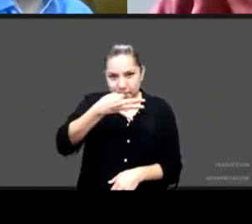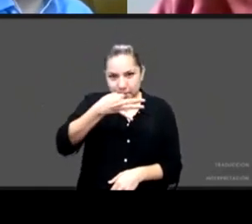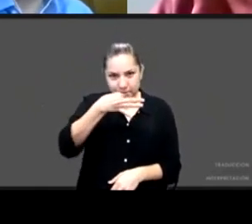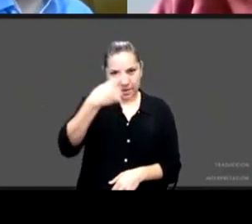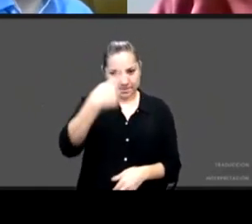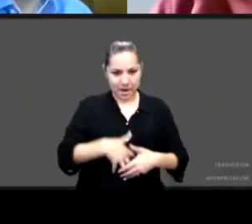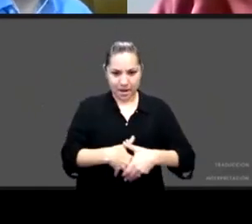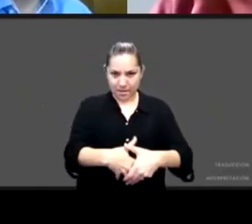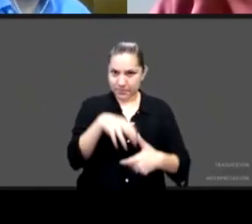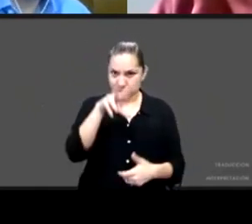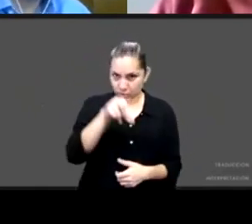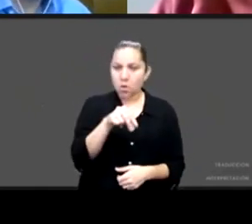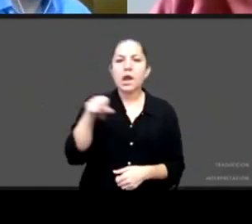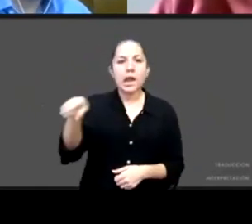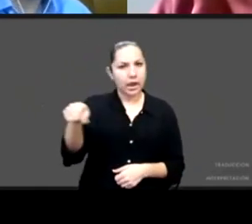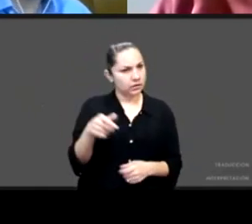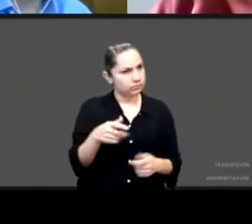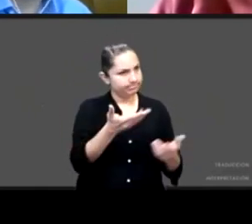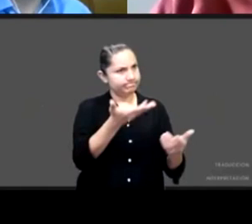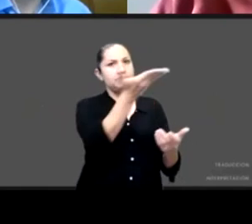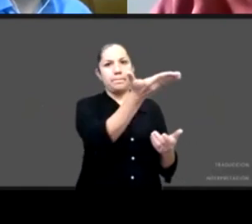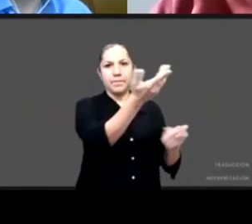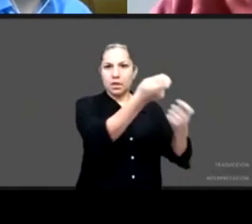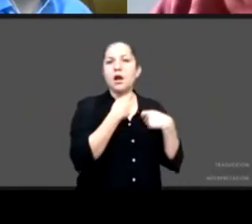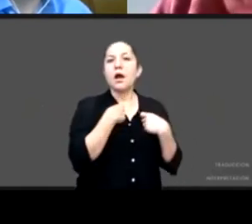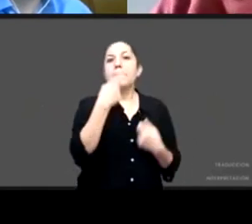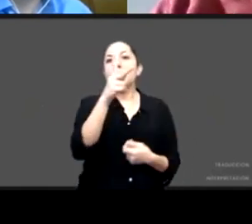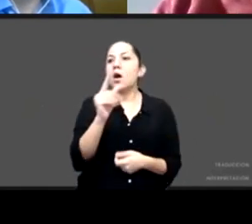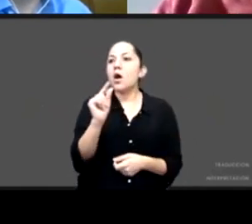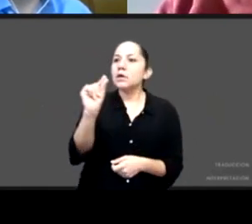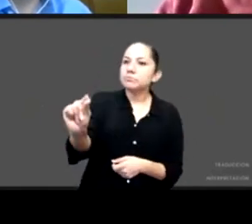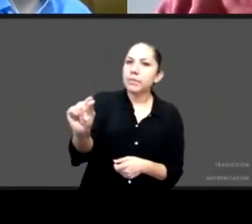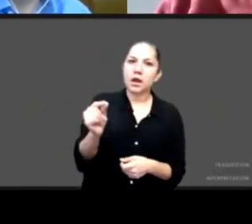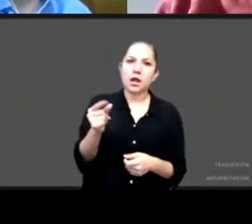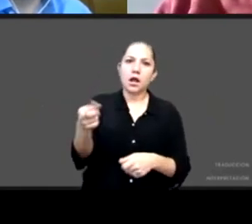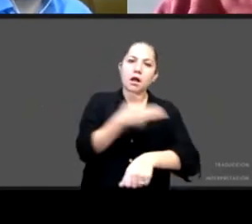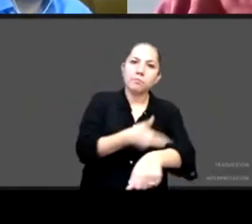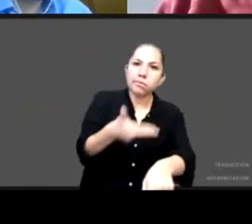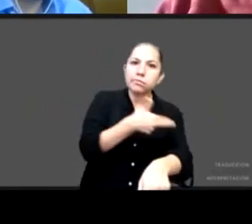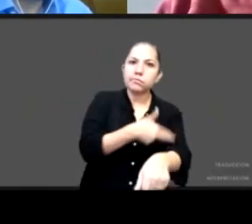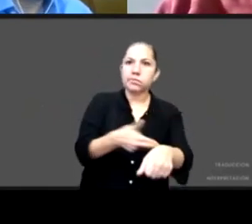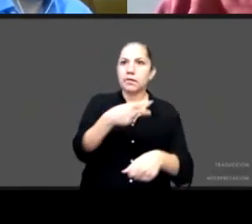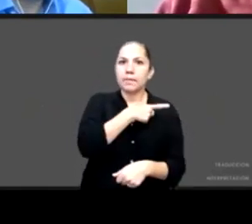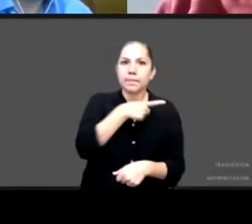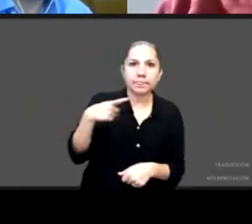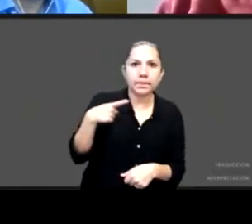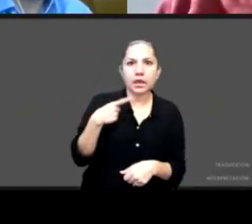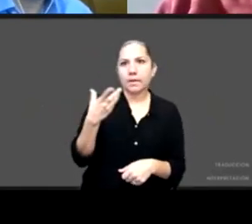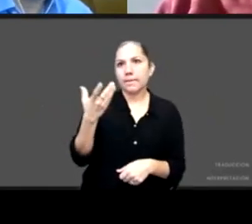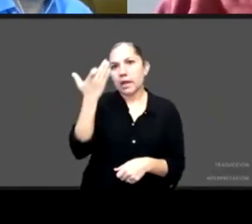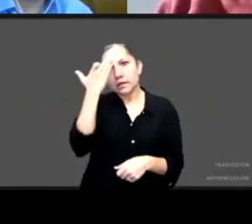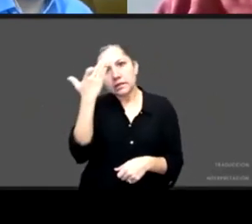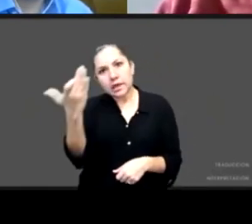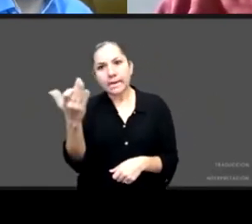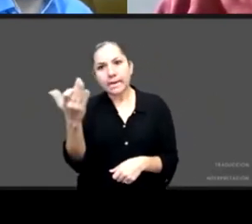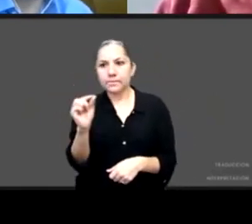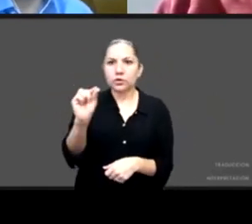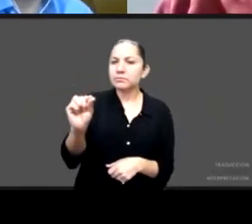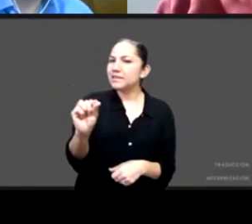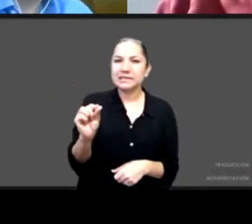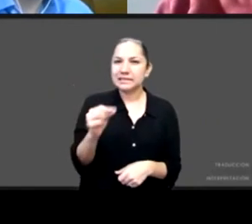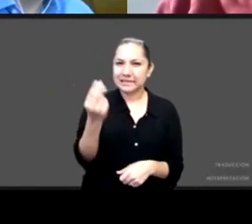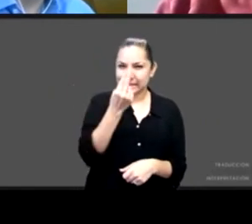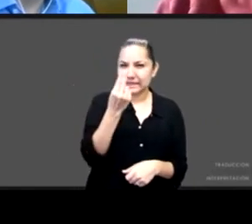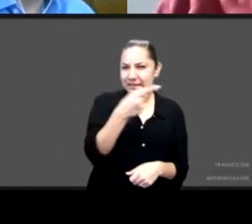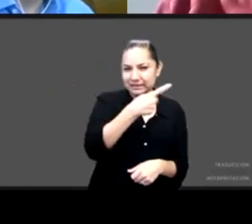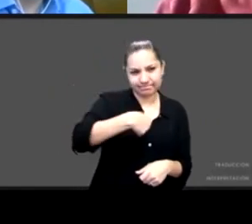burocracia, sin trámites, sin tiempos de espera, pero obviamente incidiendo en este tema de la prevención del embarazo. Entonces, esto es en cuanto a lo